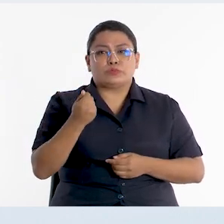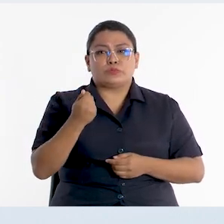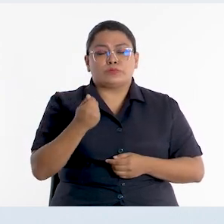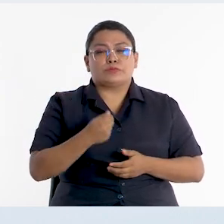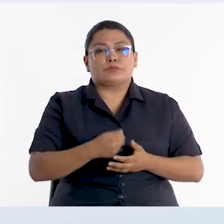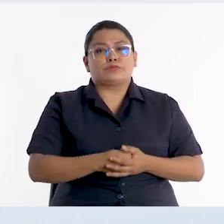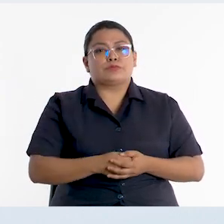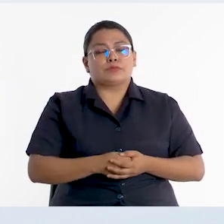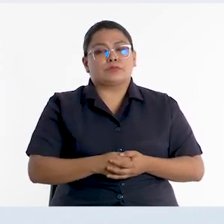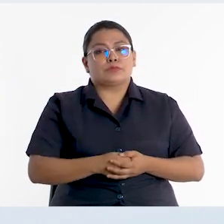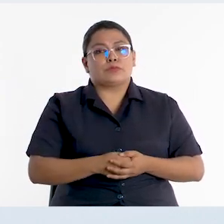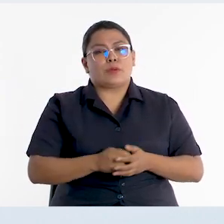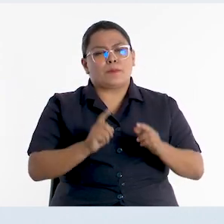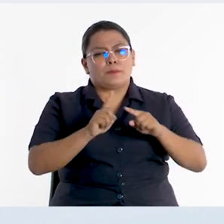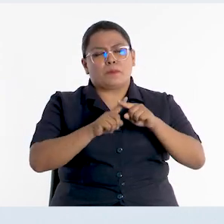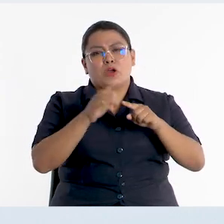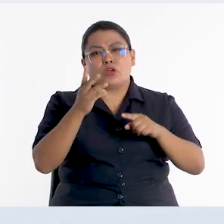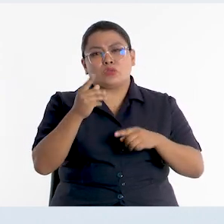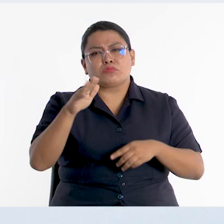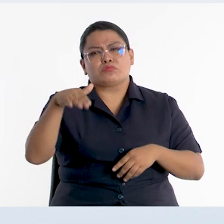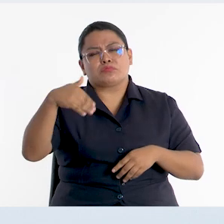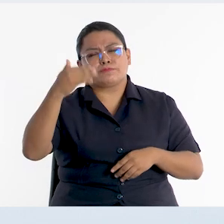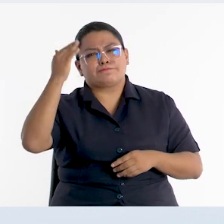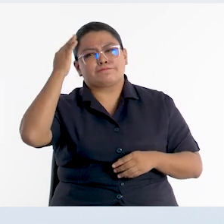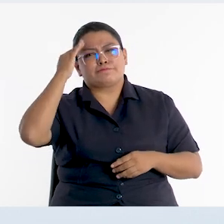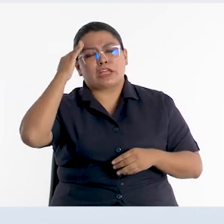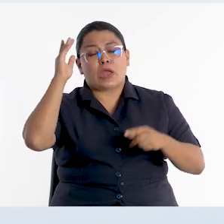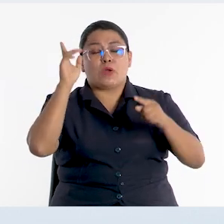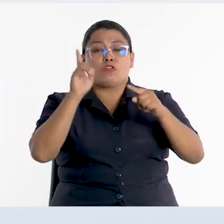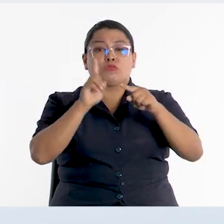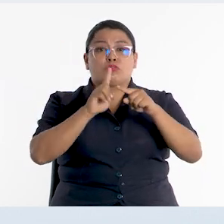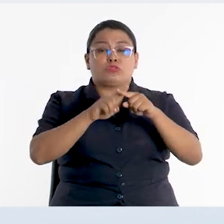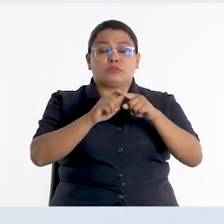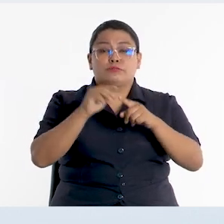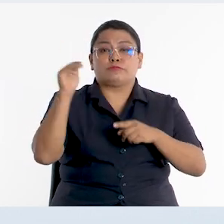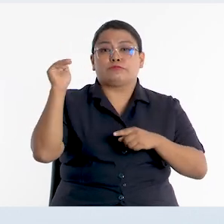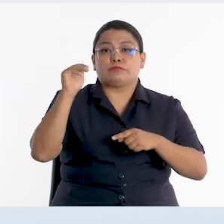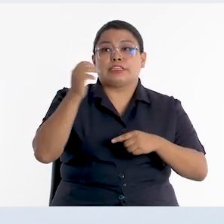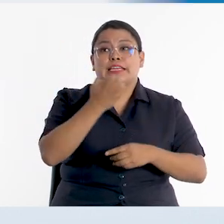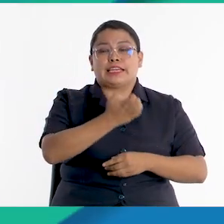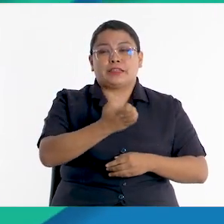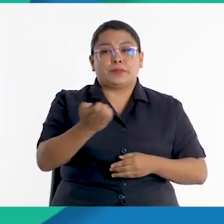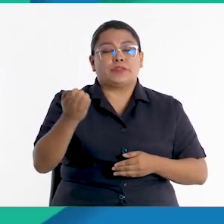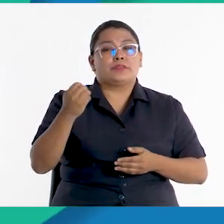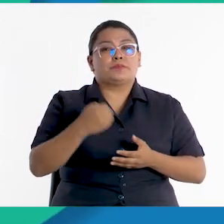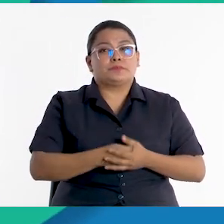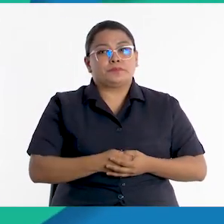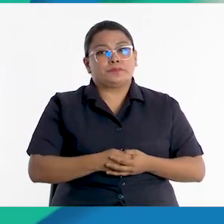cuánto. Luego se define la operación de multiplicación y sus elementos.